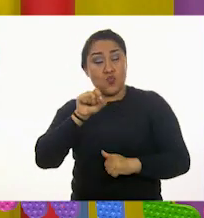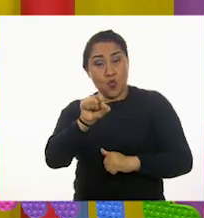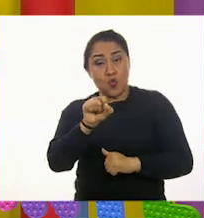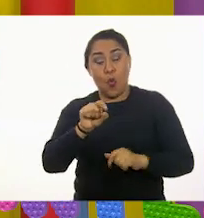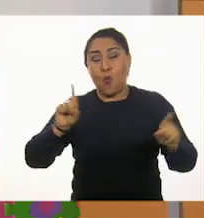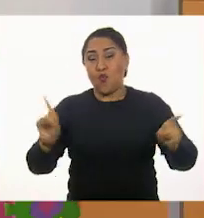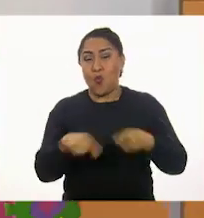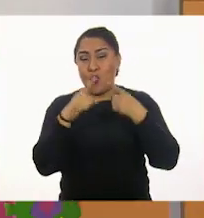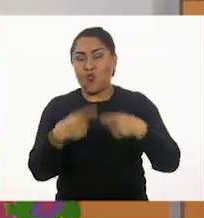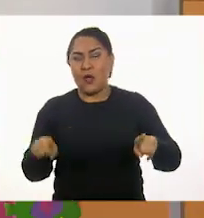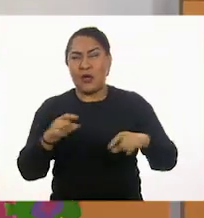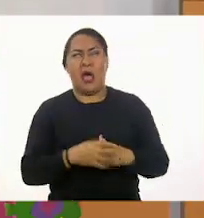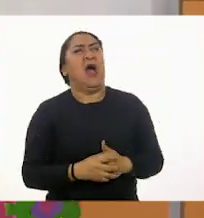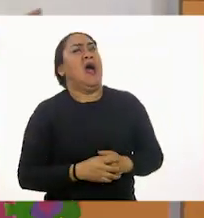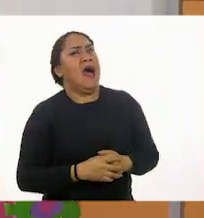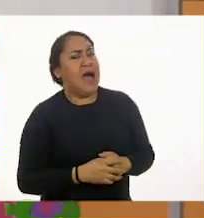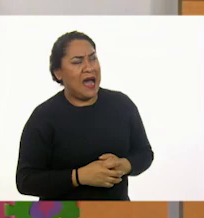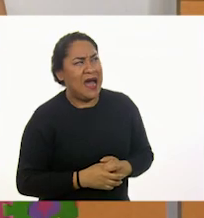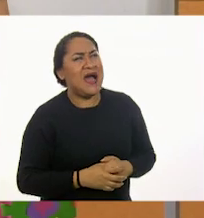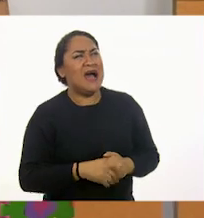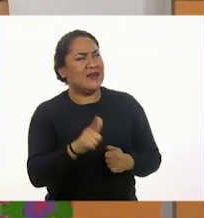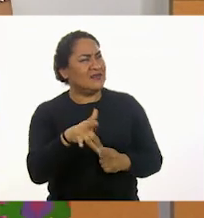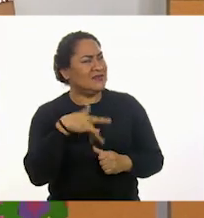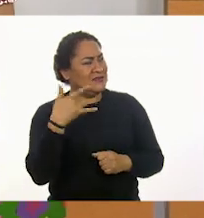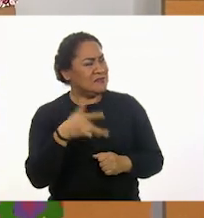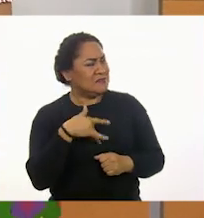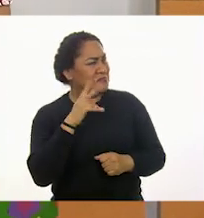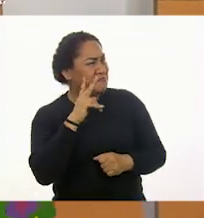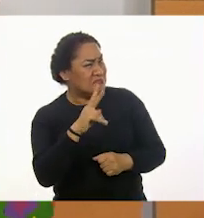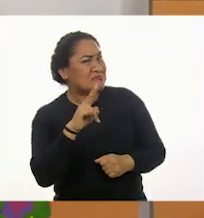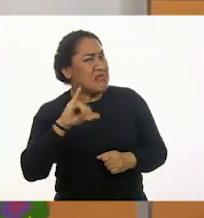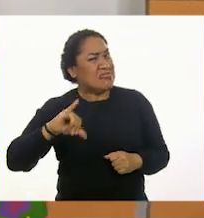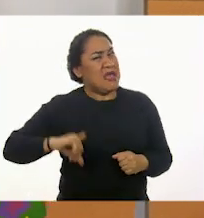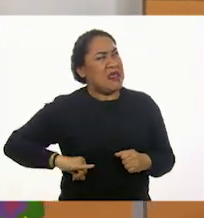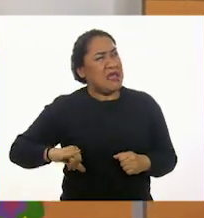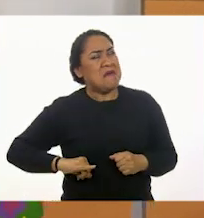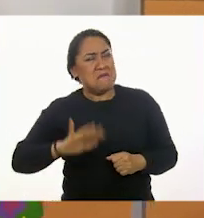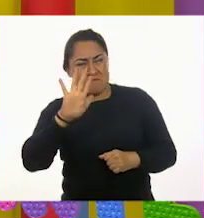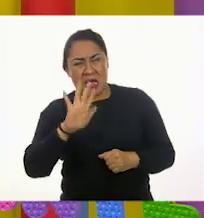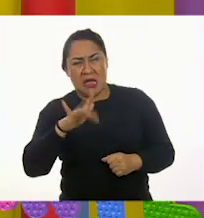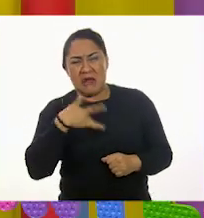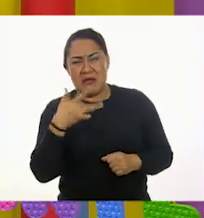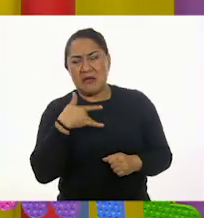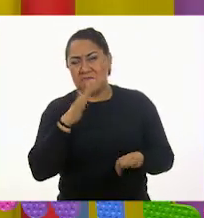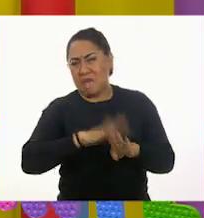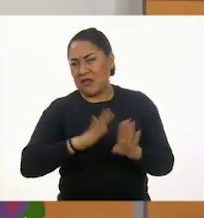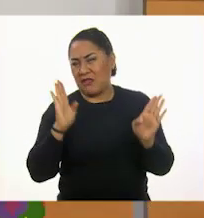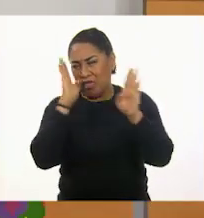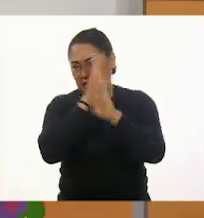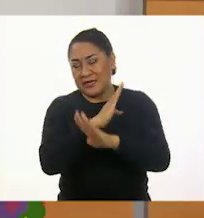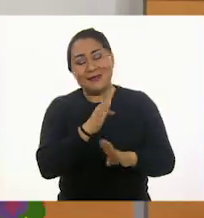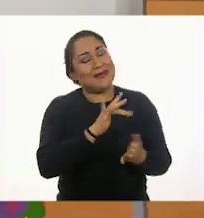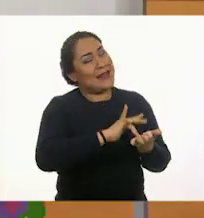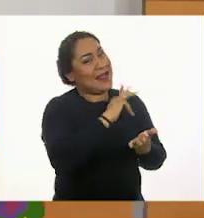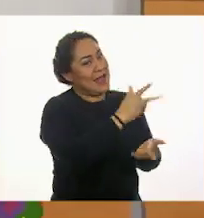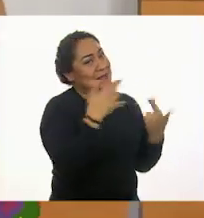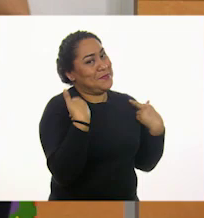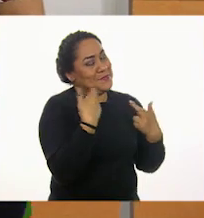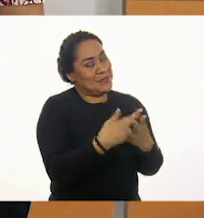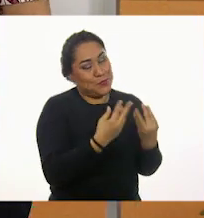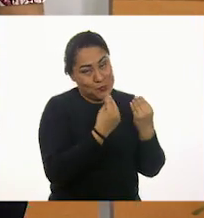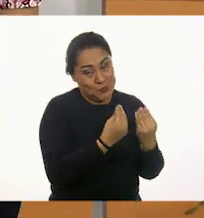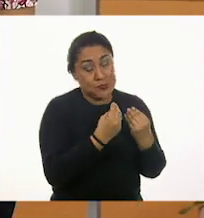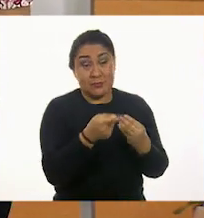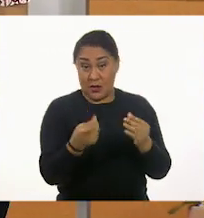Artes.música. Ay, eso se escucha maravilloso y yo creo que va a estar muy entretenido. Pues muchísimas gracias, maestro. Esta clase